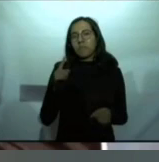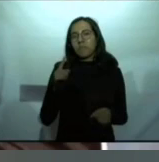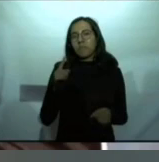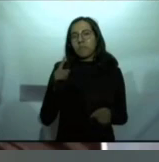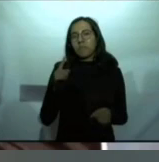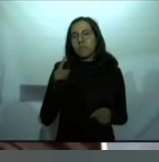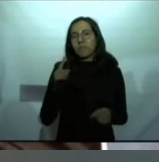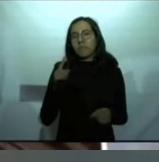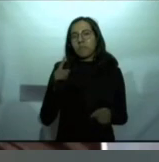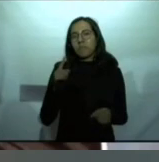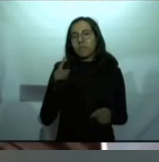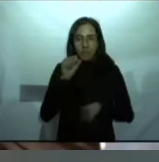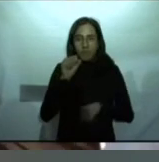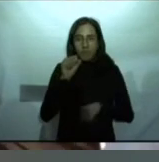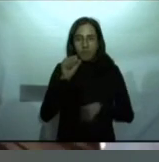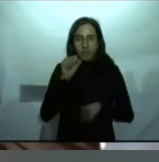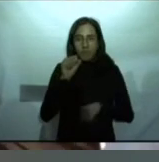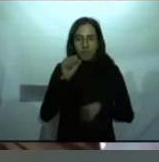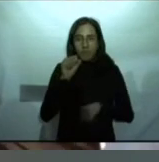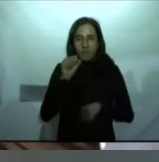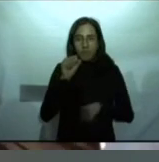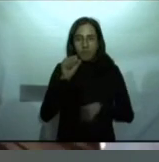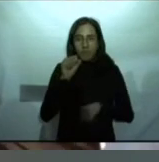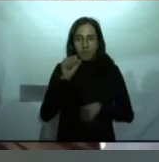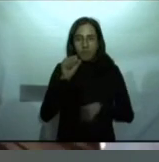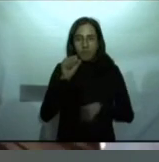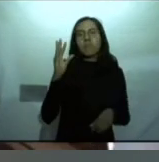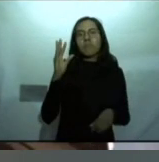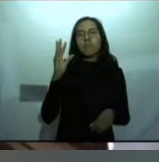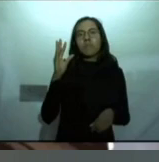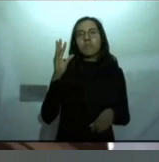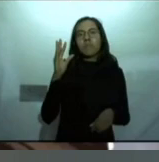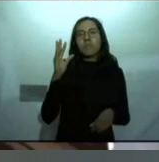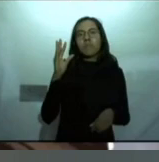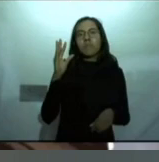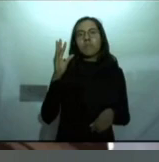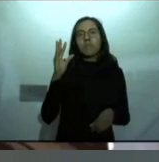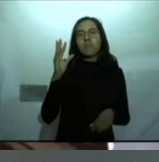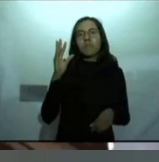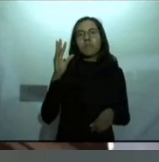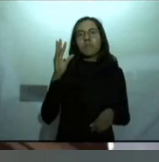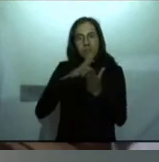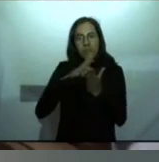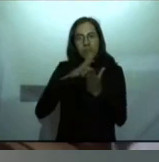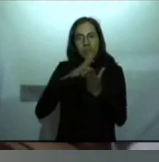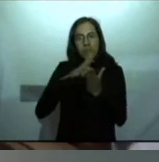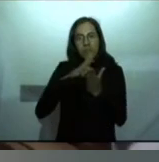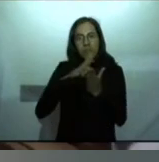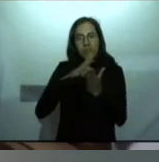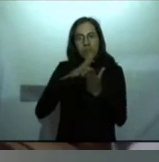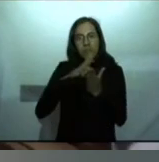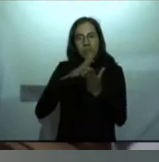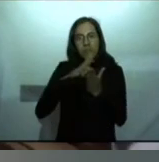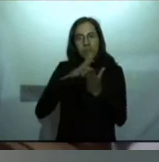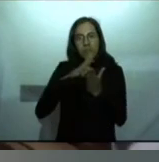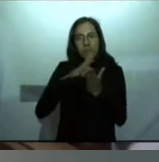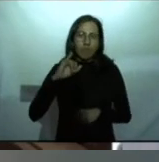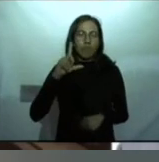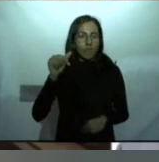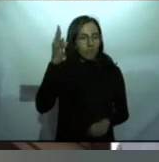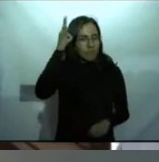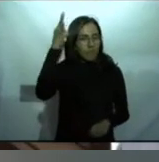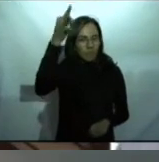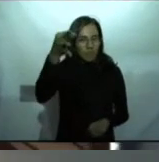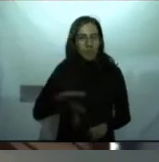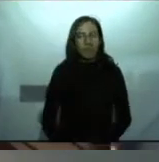de la secundaria y de inmediato entrena la preparatoria. Aquí en Huatulco vamos a traer más preparatorias.